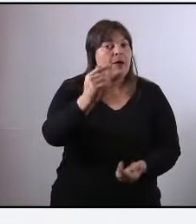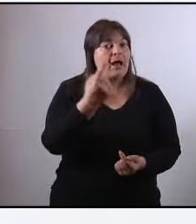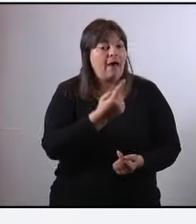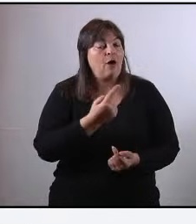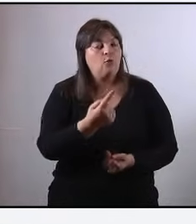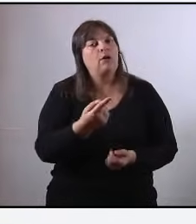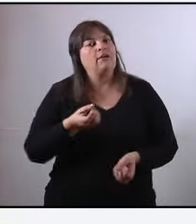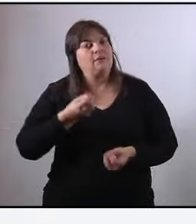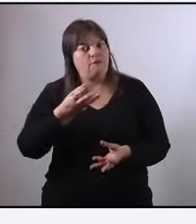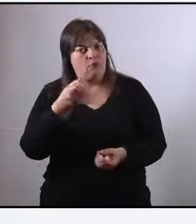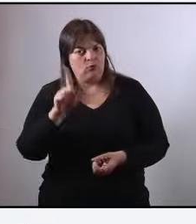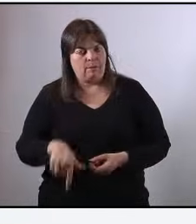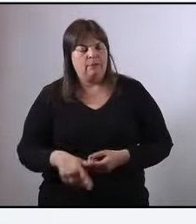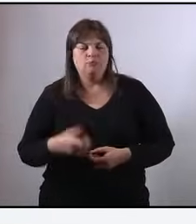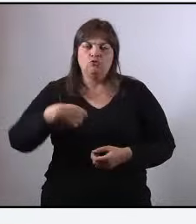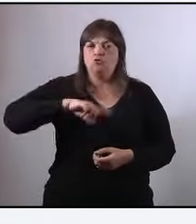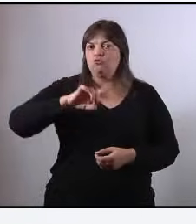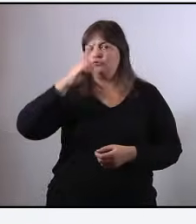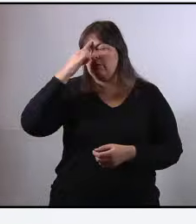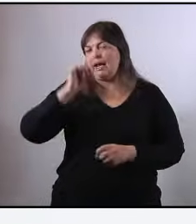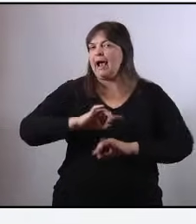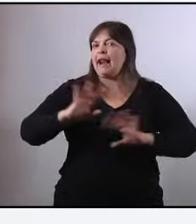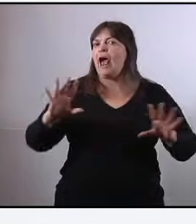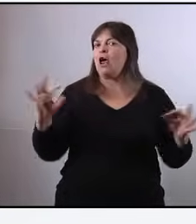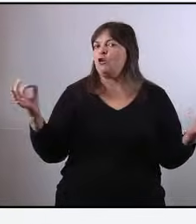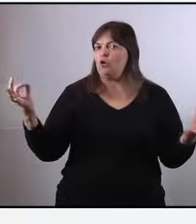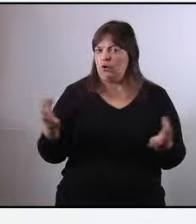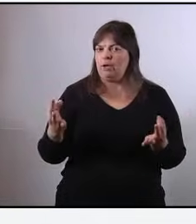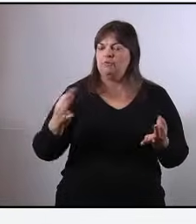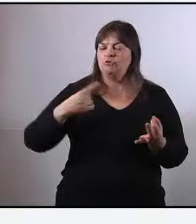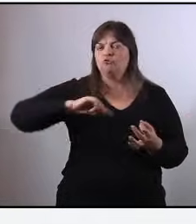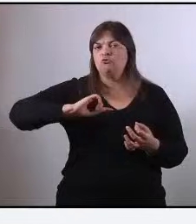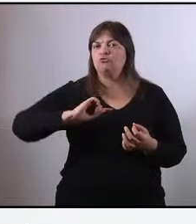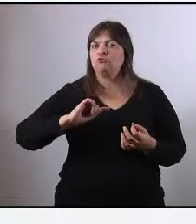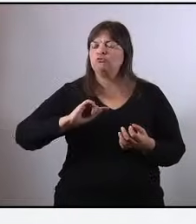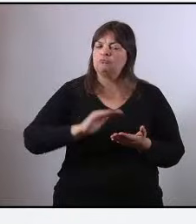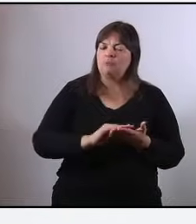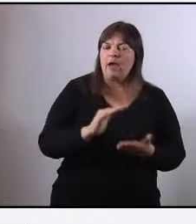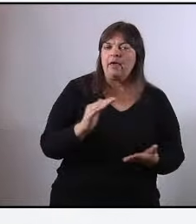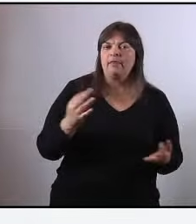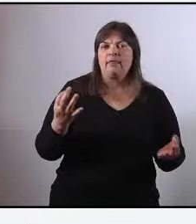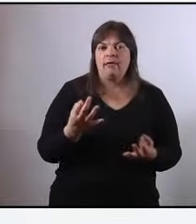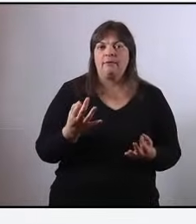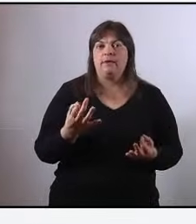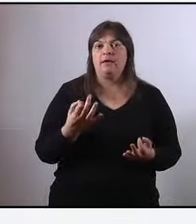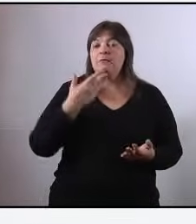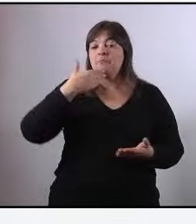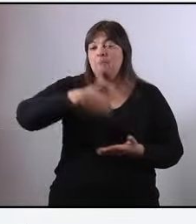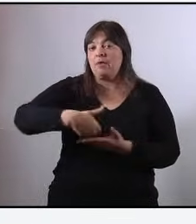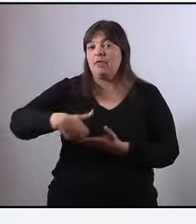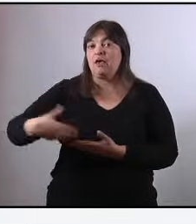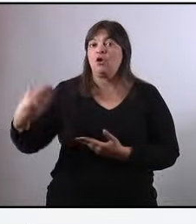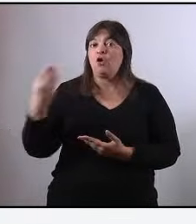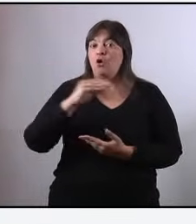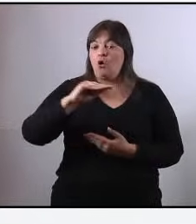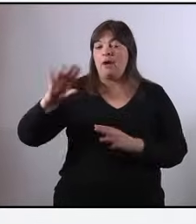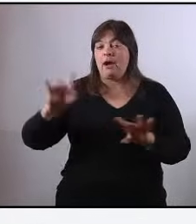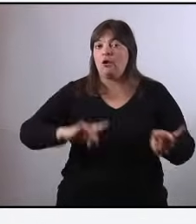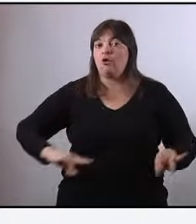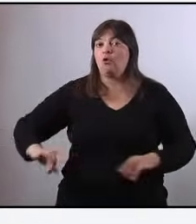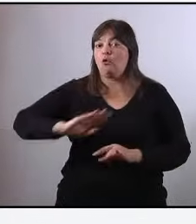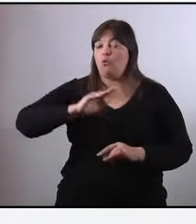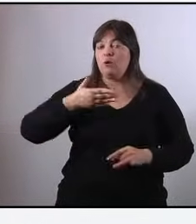Lo que teníamos muy claro es que teníamos que medir y al haber sido algo que ha sido demandado por los jóvenes de nuestra región,